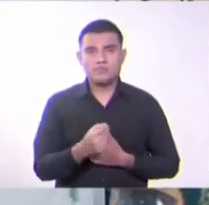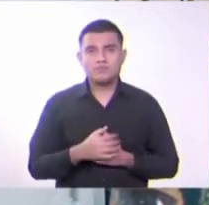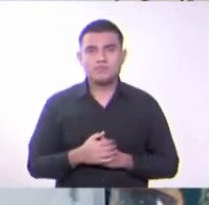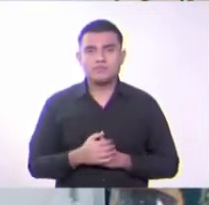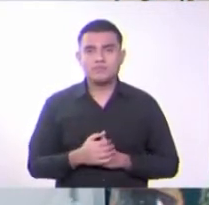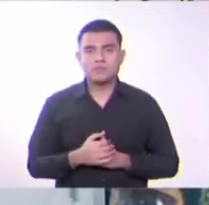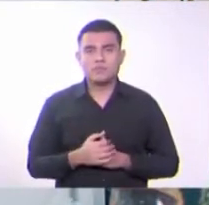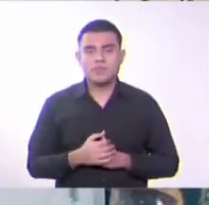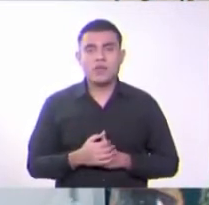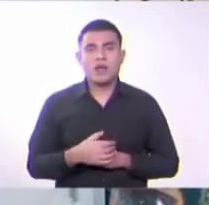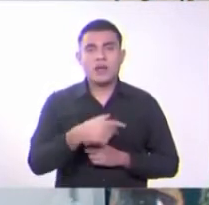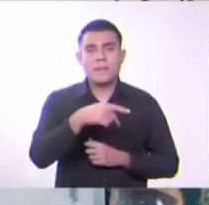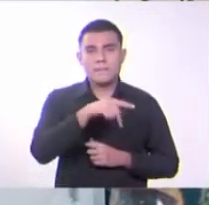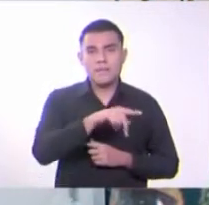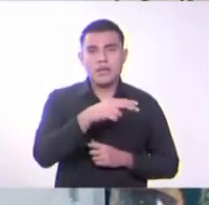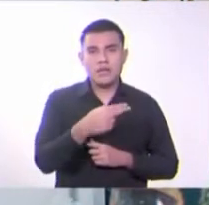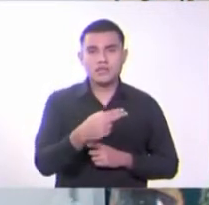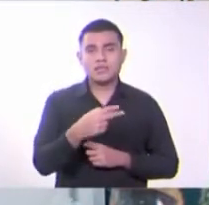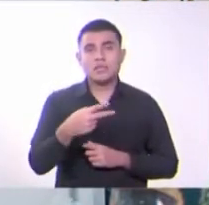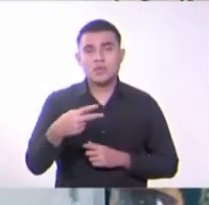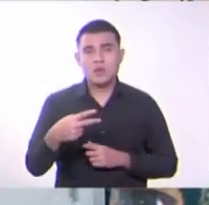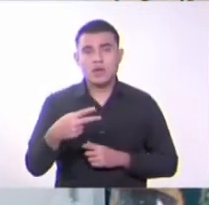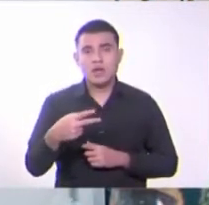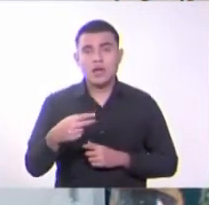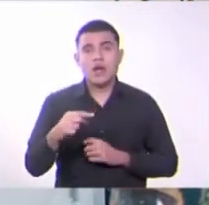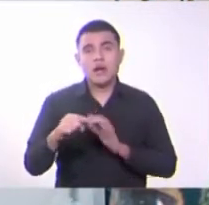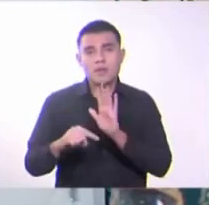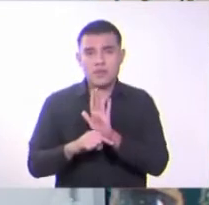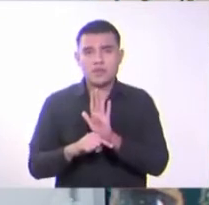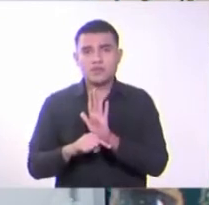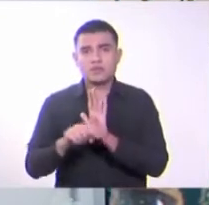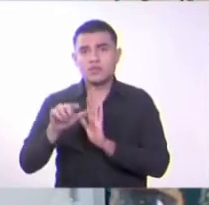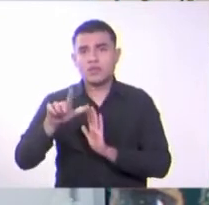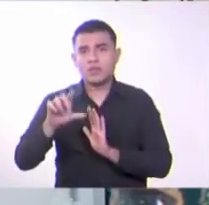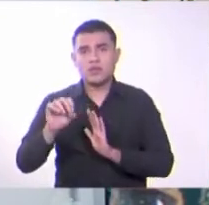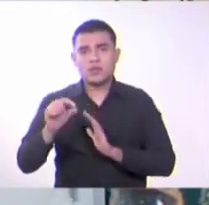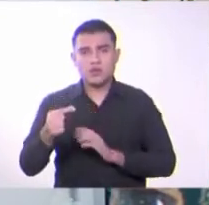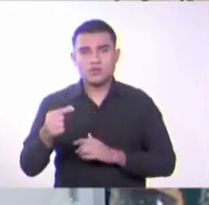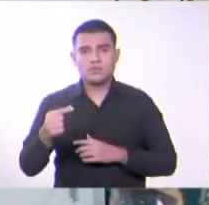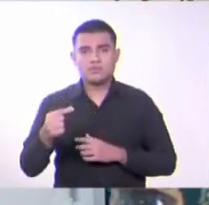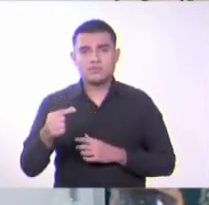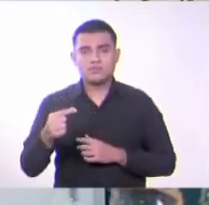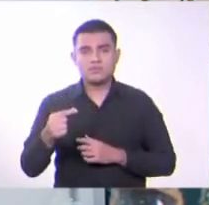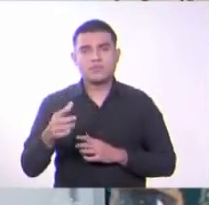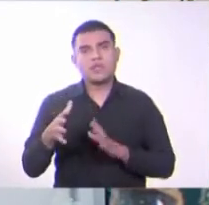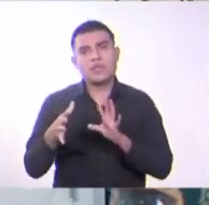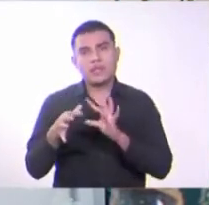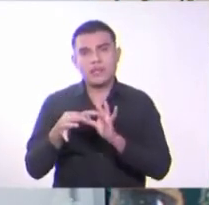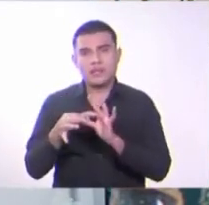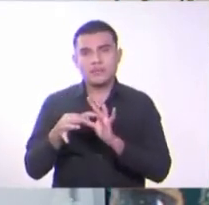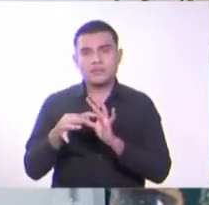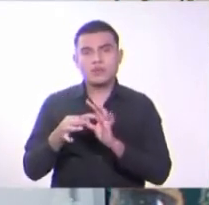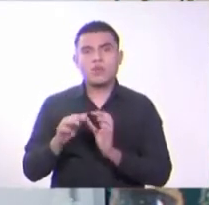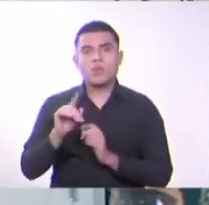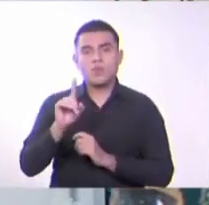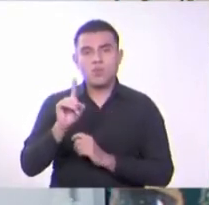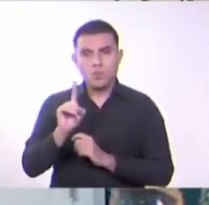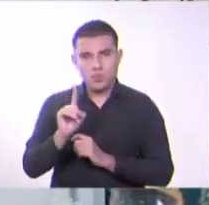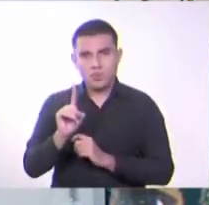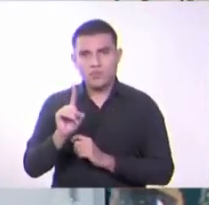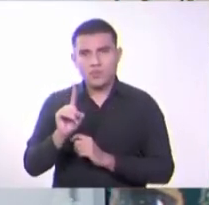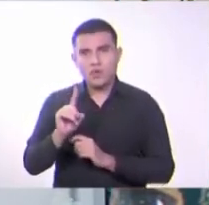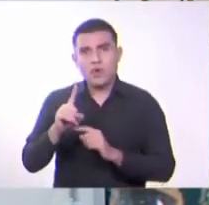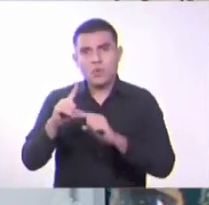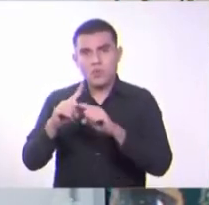Entonces el pH va a ser igual a menos el logaritmo de 1 por